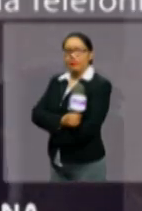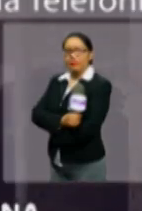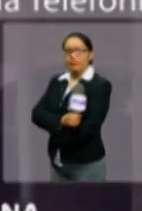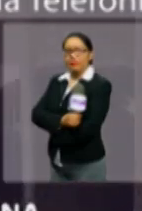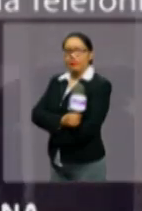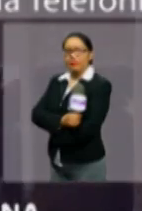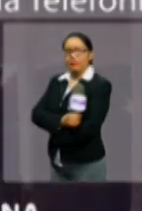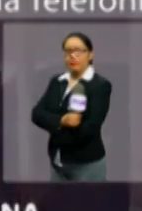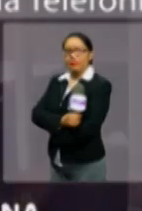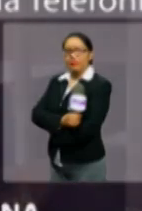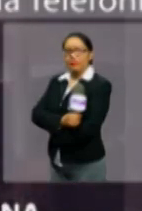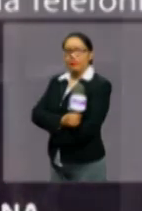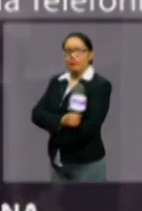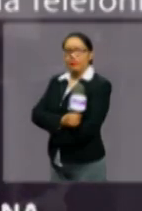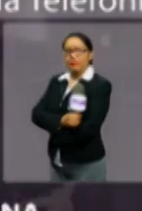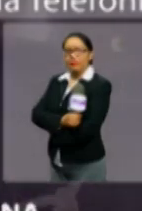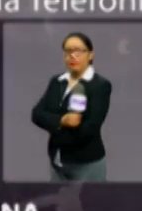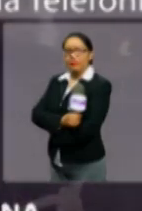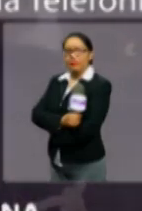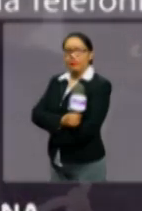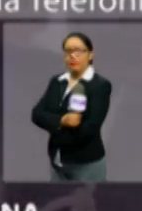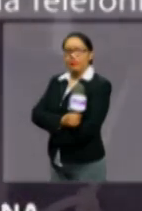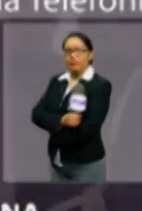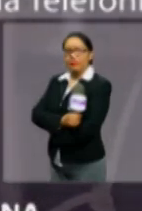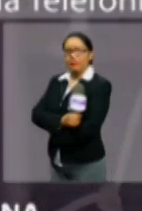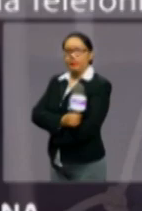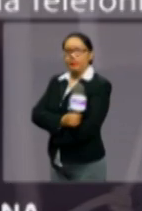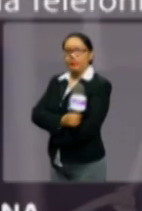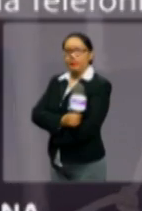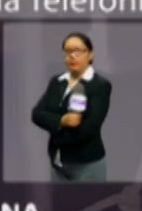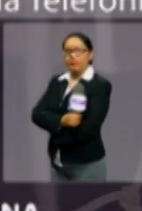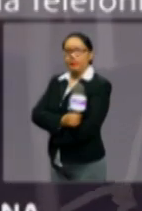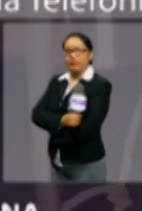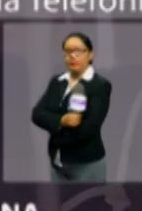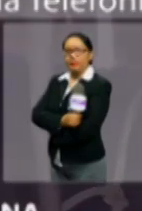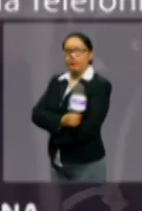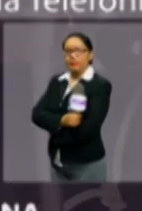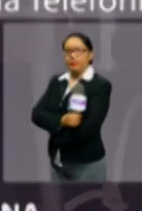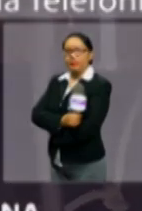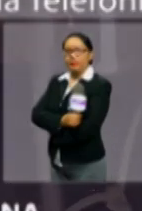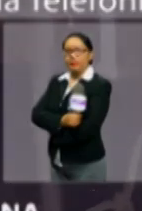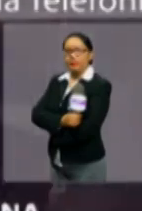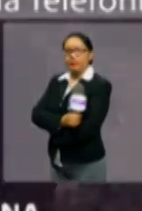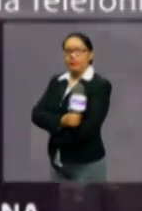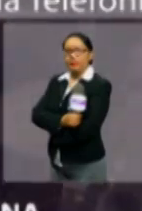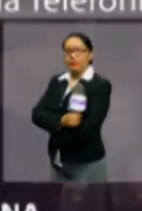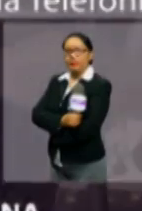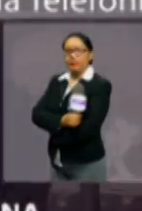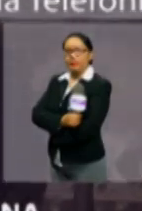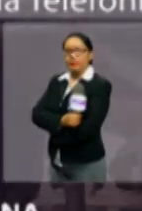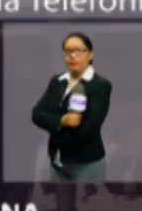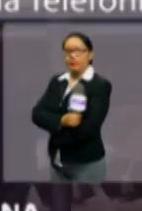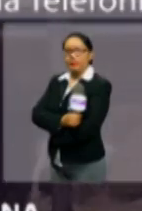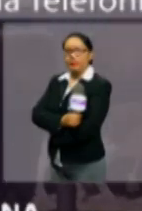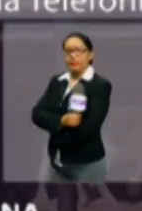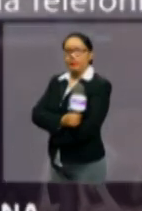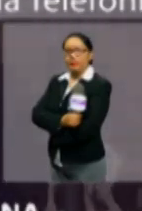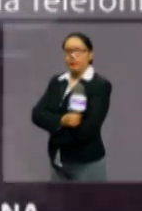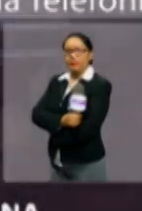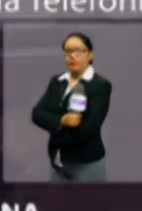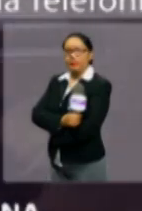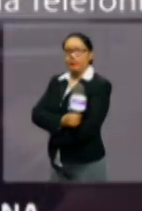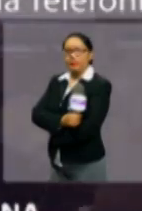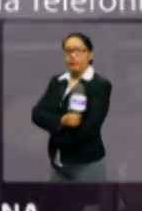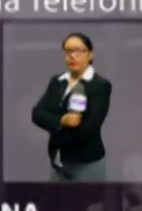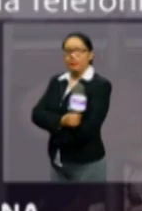esta oferta que estará ofreciendo, 150 conferencias y talleres dictados por expertos con temas como el manejo de